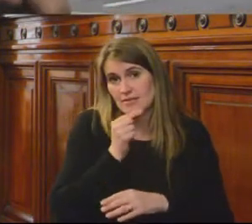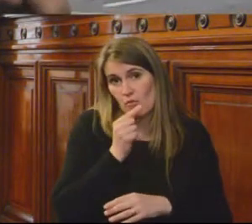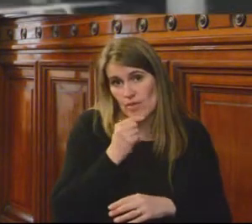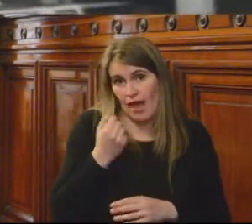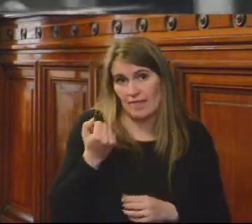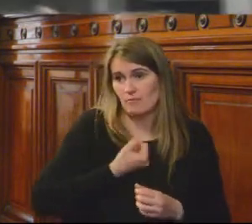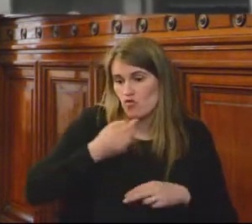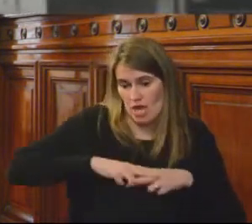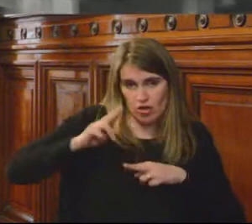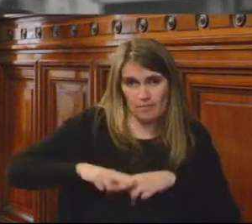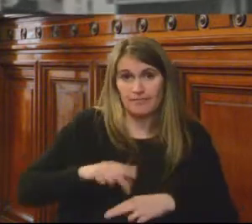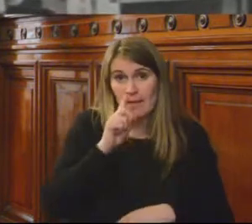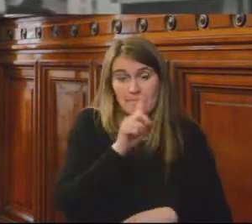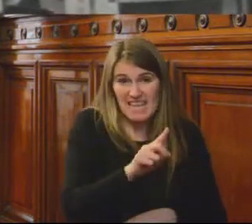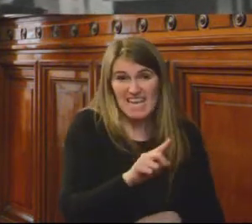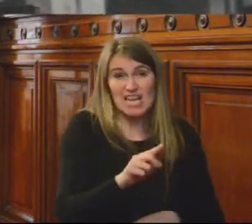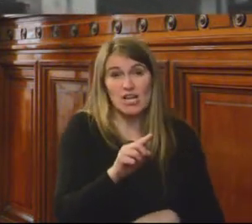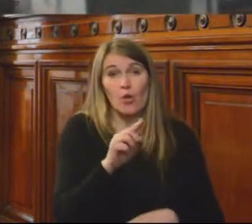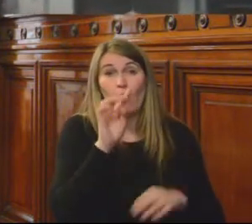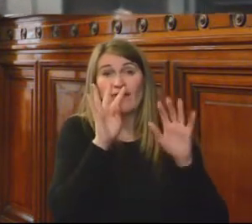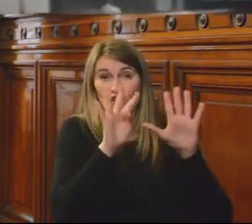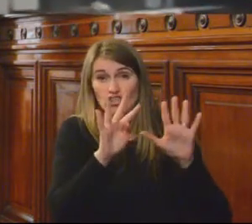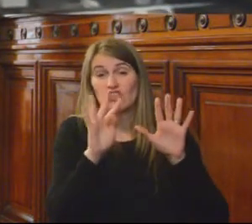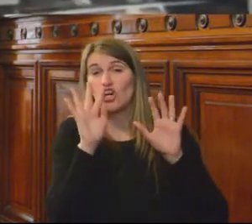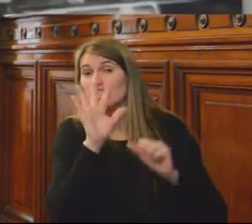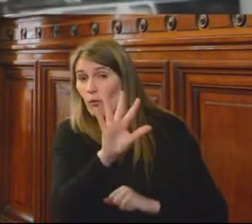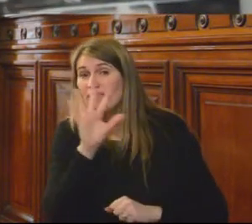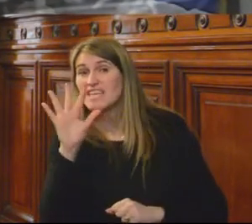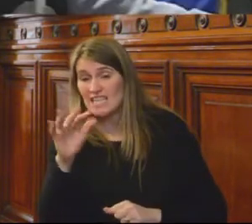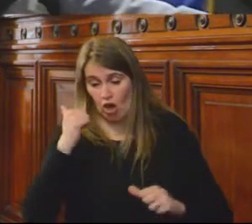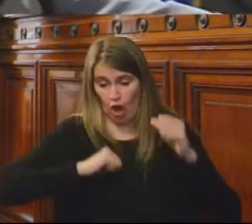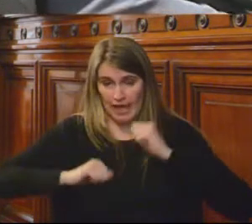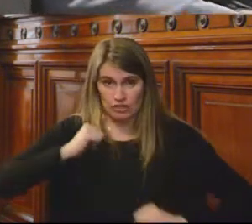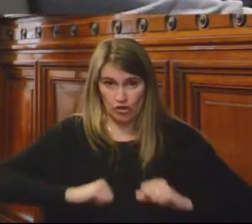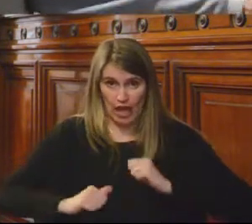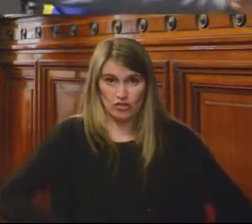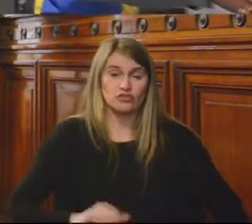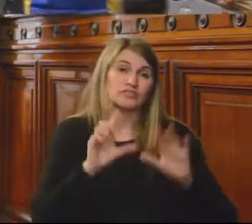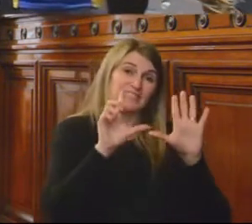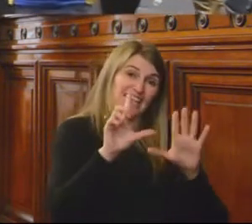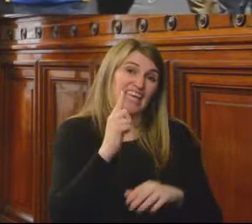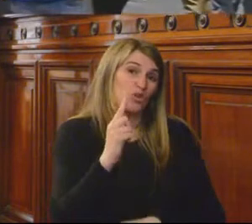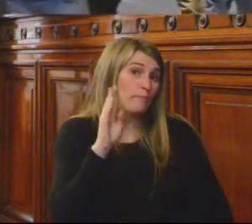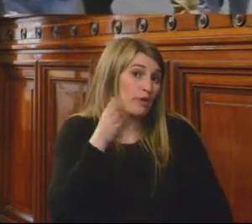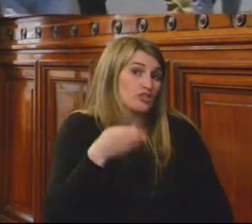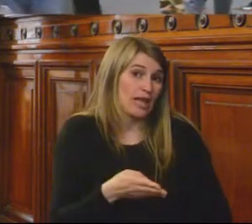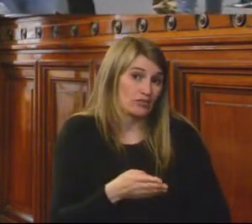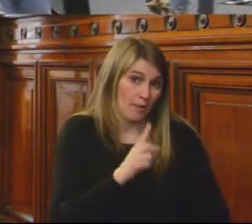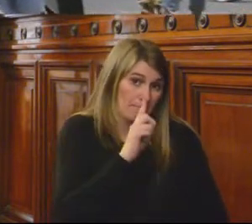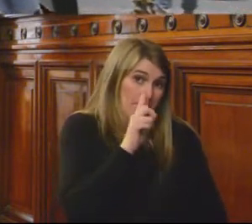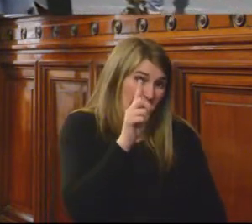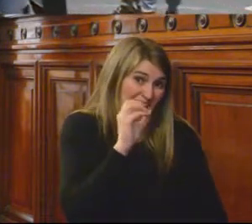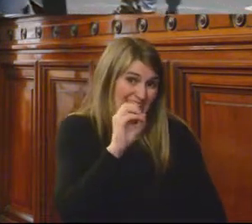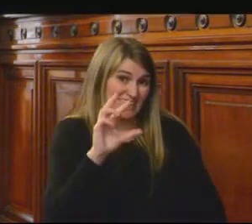y 1.455 personas lesionadas, de las cuales el 71%, 1.037,